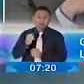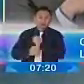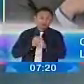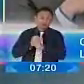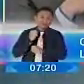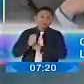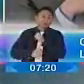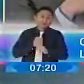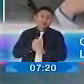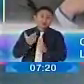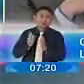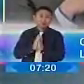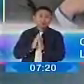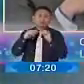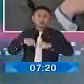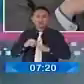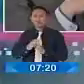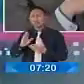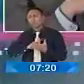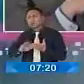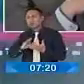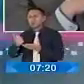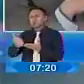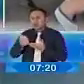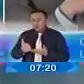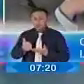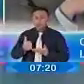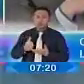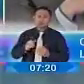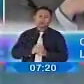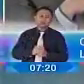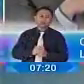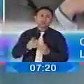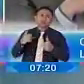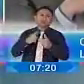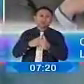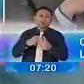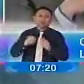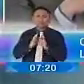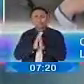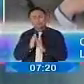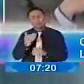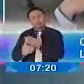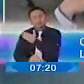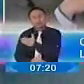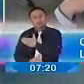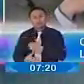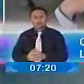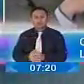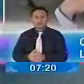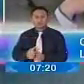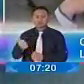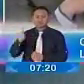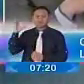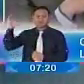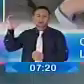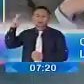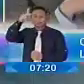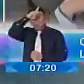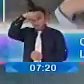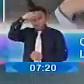año pidiendo que nos exoneren, que nos ayuden, que el SGP, que no sean malitos, cuando nuestros vecinos Colombia y Perú